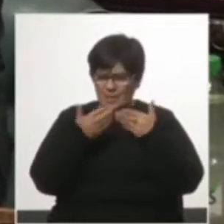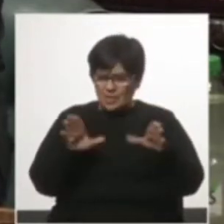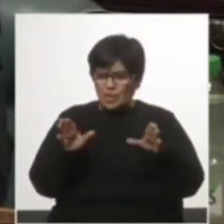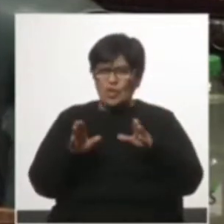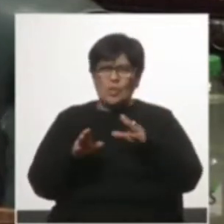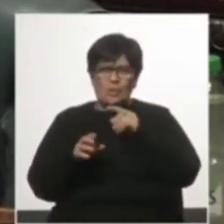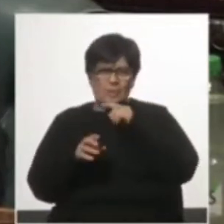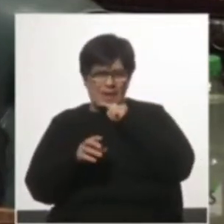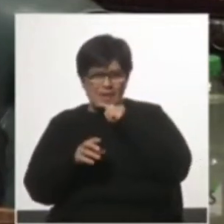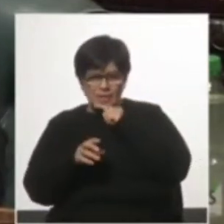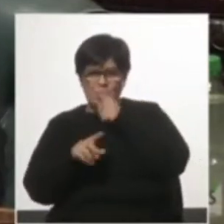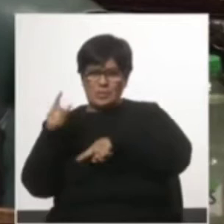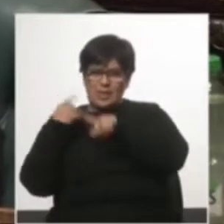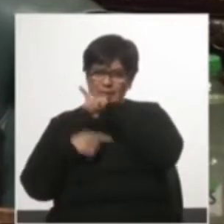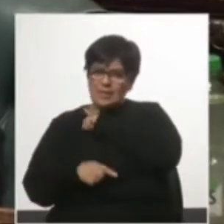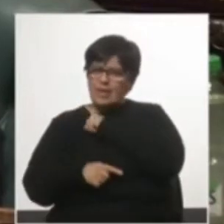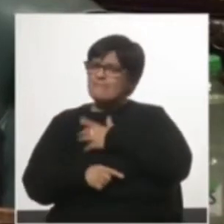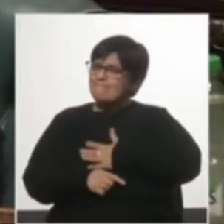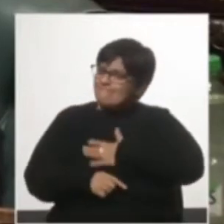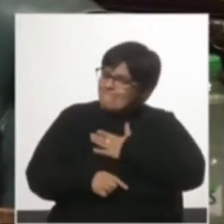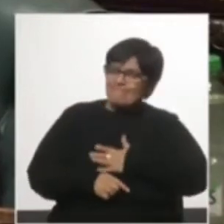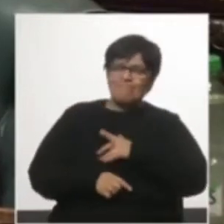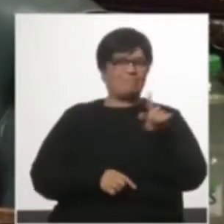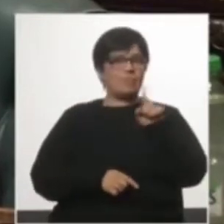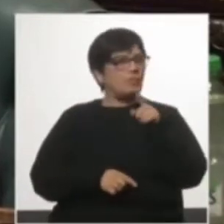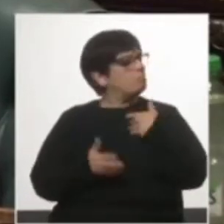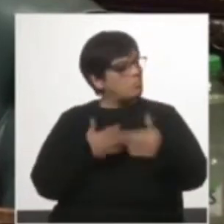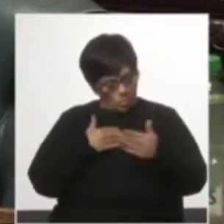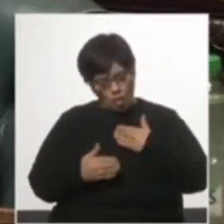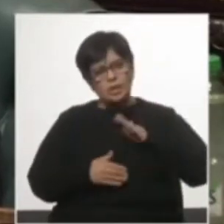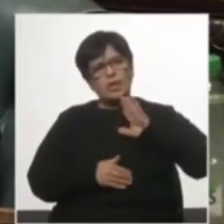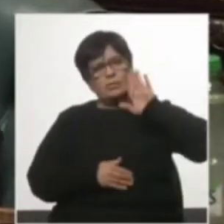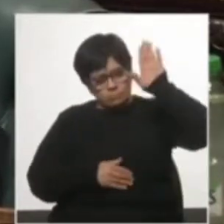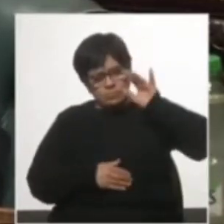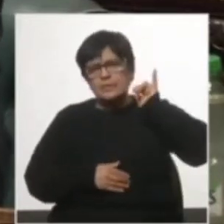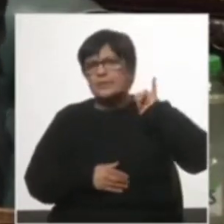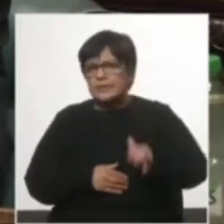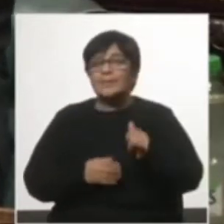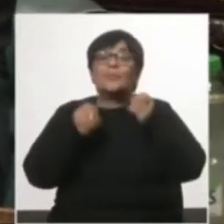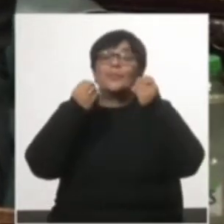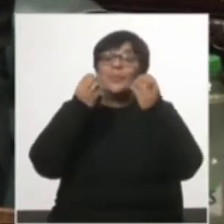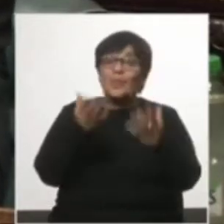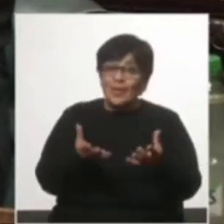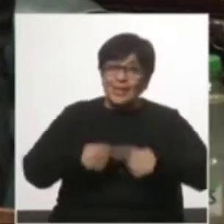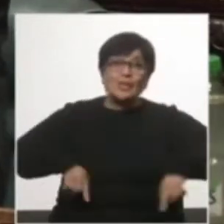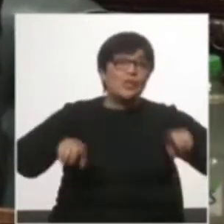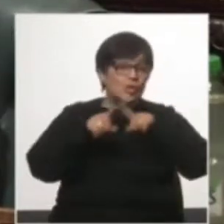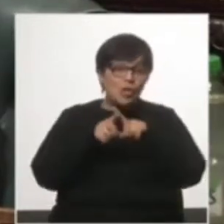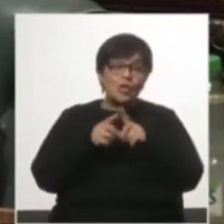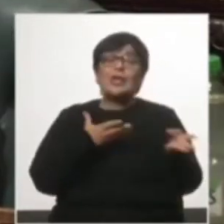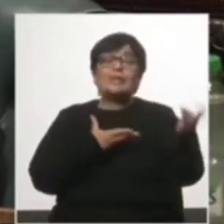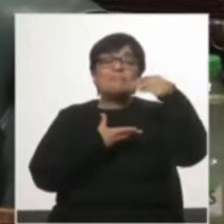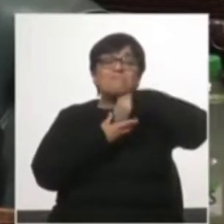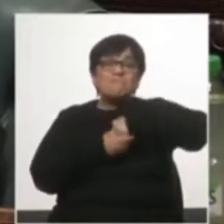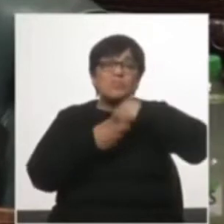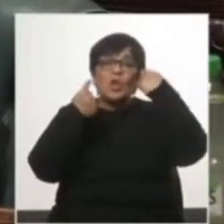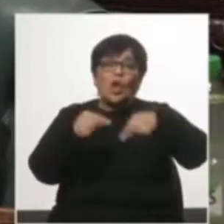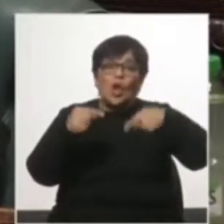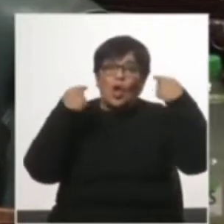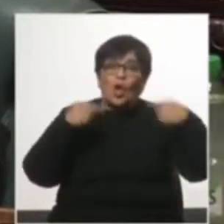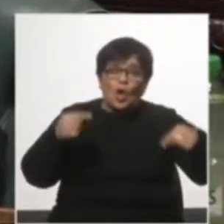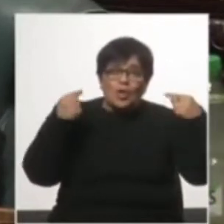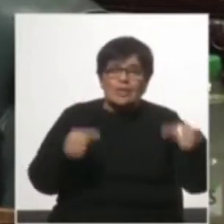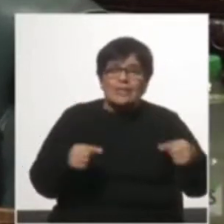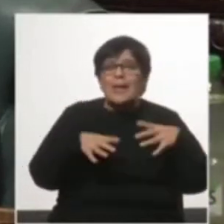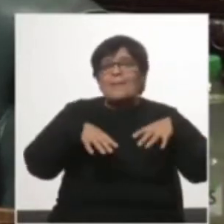pandemia, aún con discrepancias, porque quedó claro que nosotros hubiéramos incorporado más